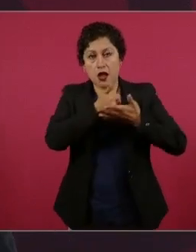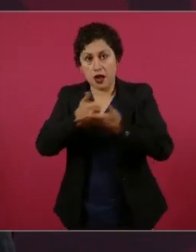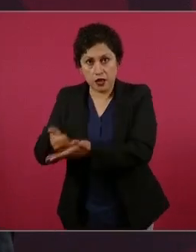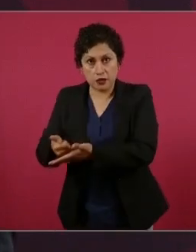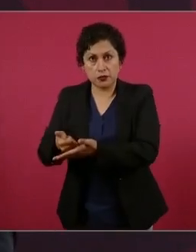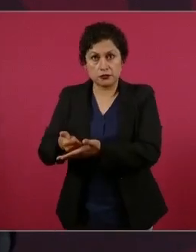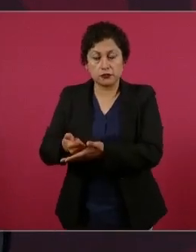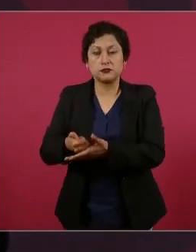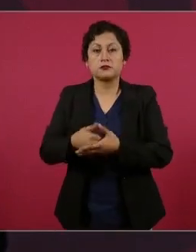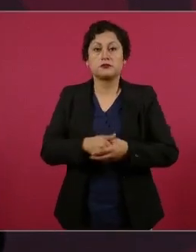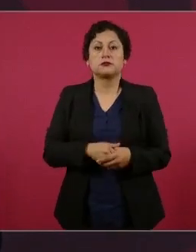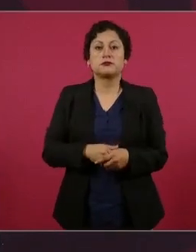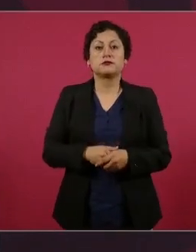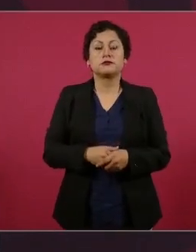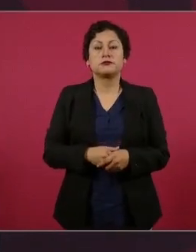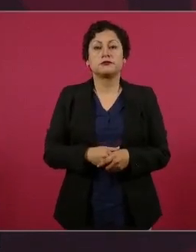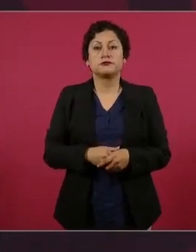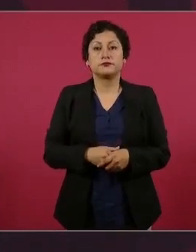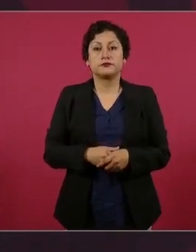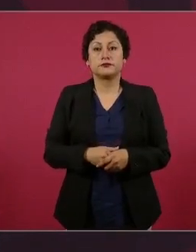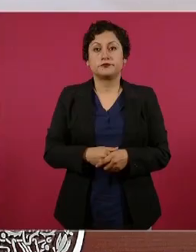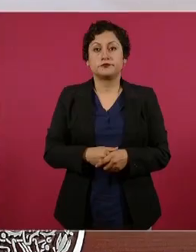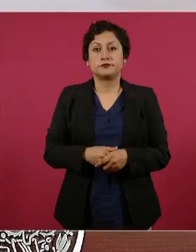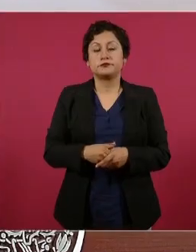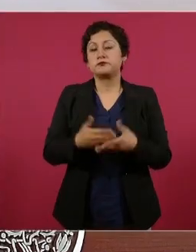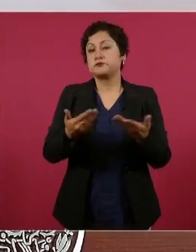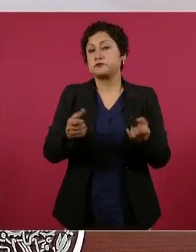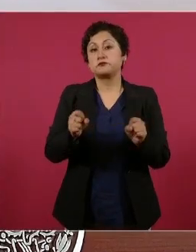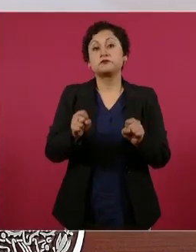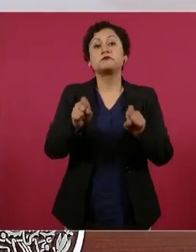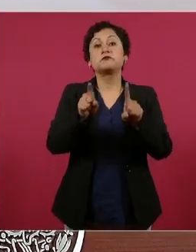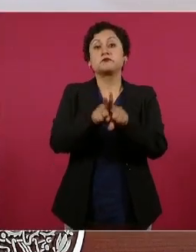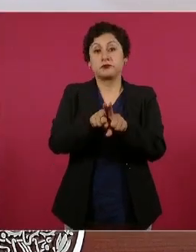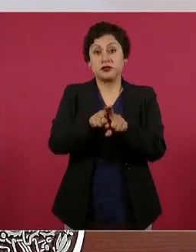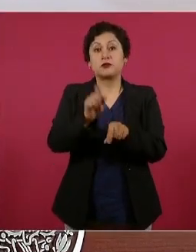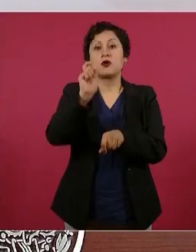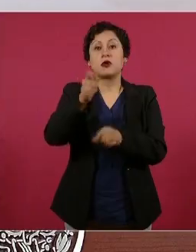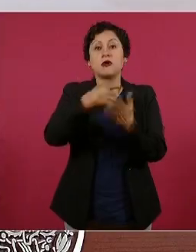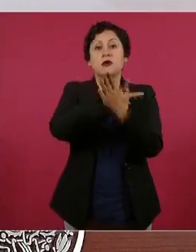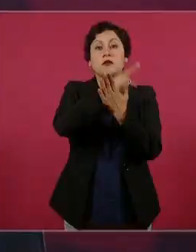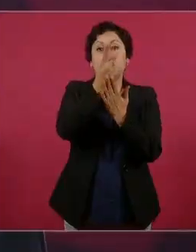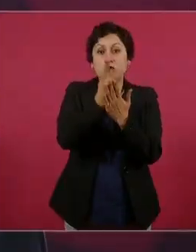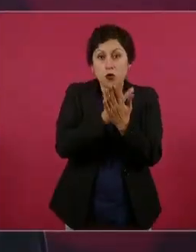y con estas obras de infraestructura que